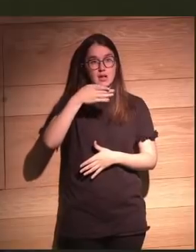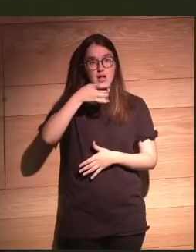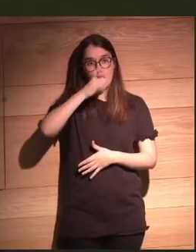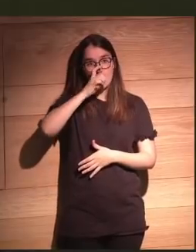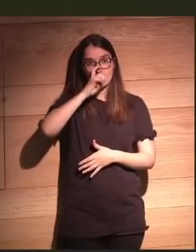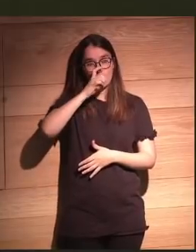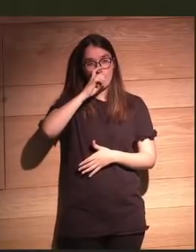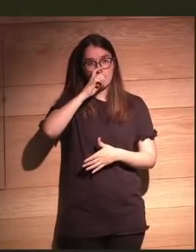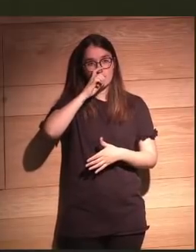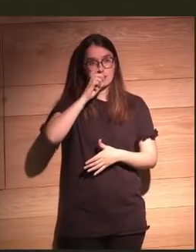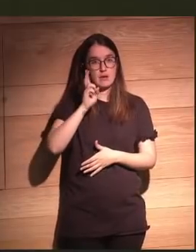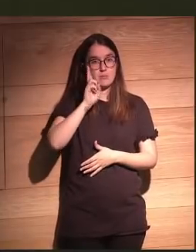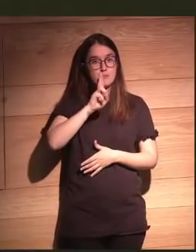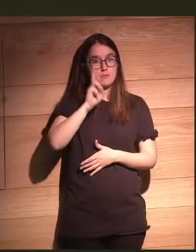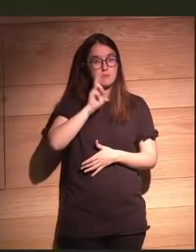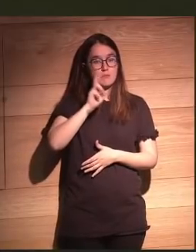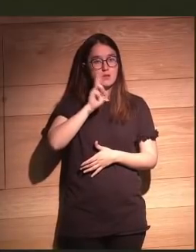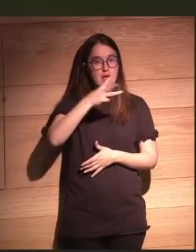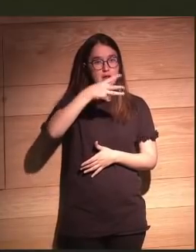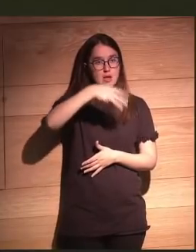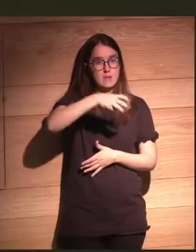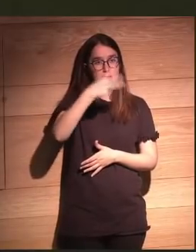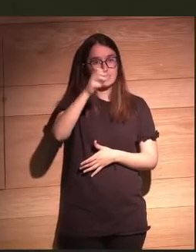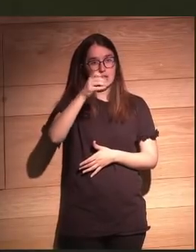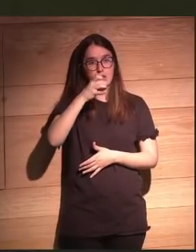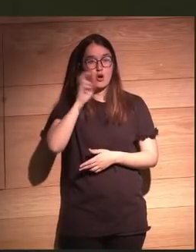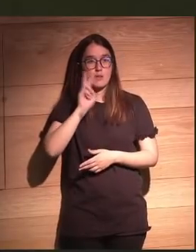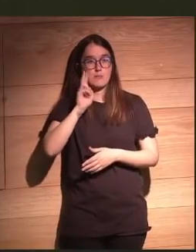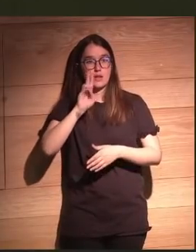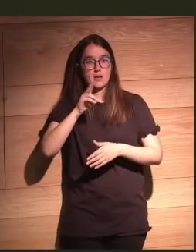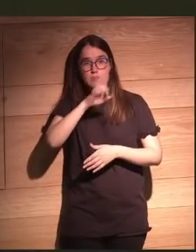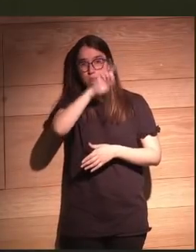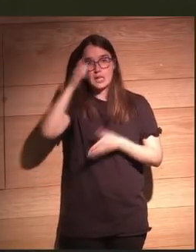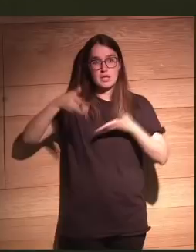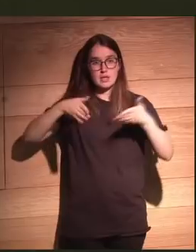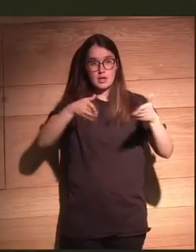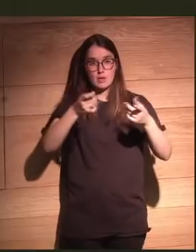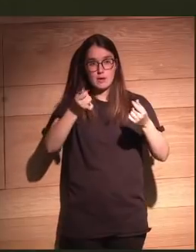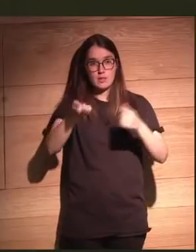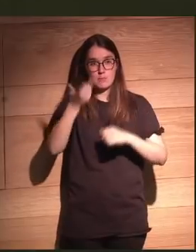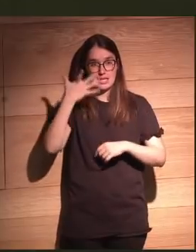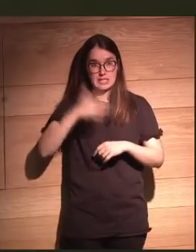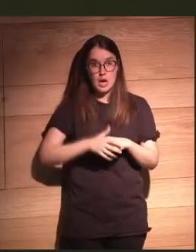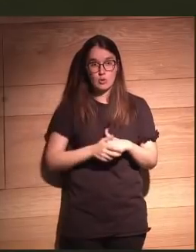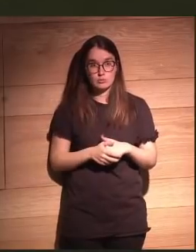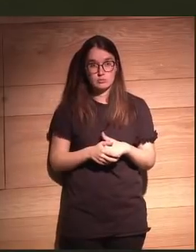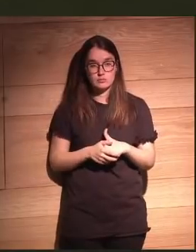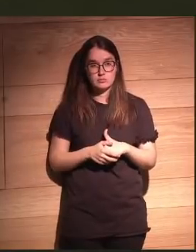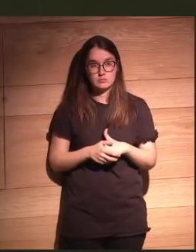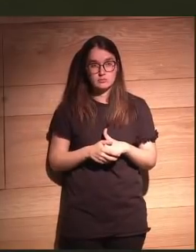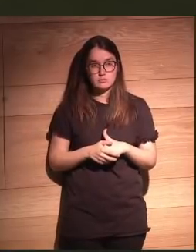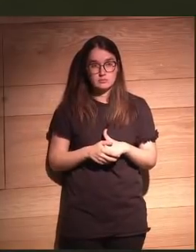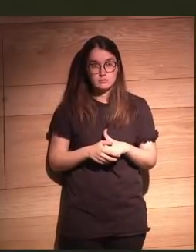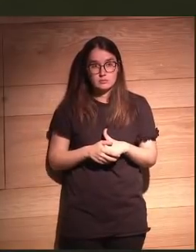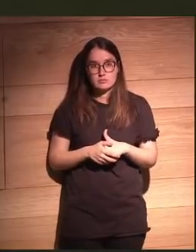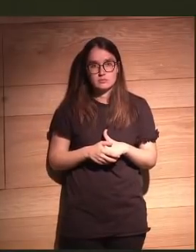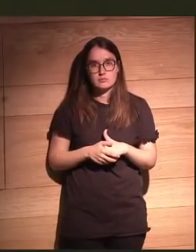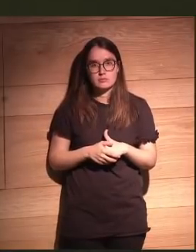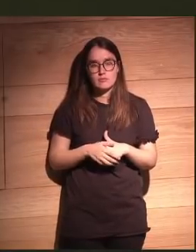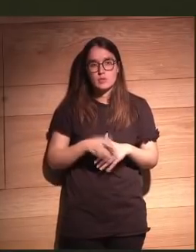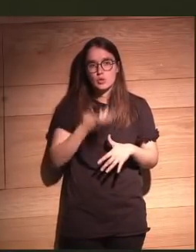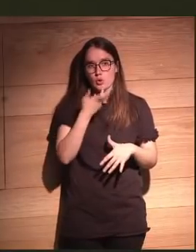y ahora dan a Madrid Río han subido de precio. O sea, no conozco,